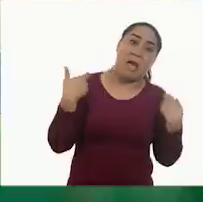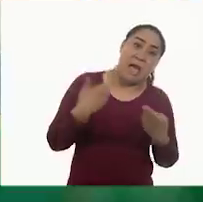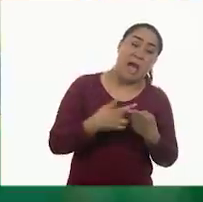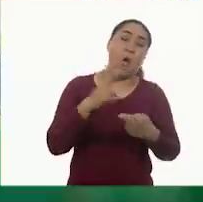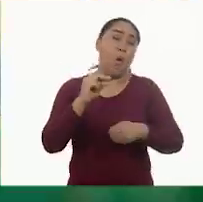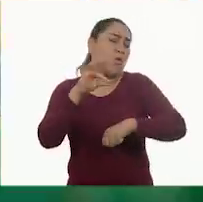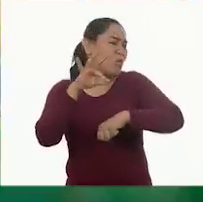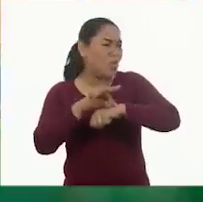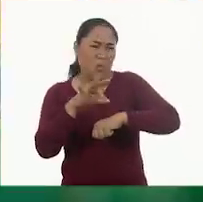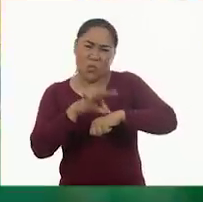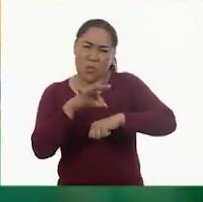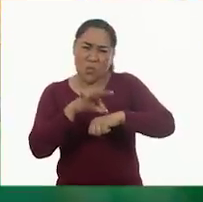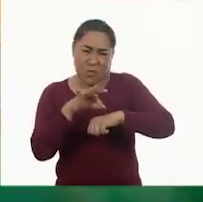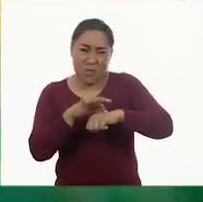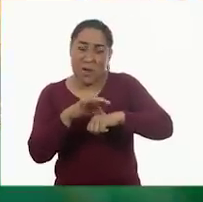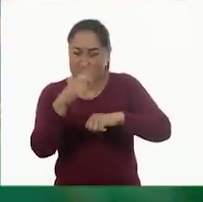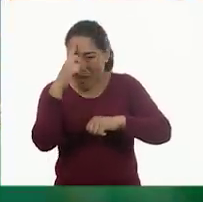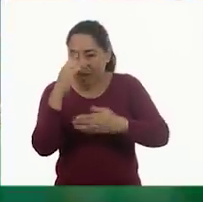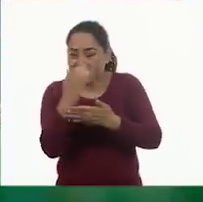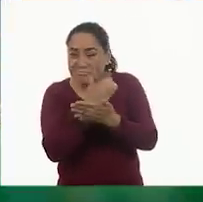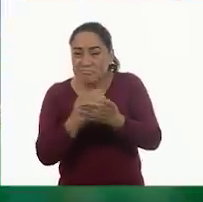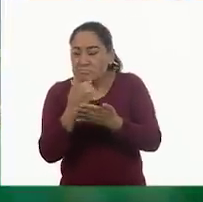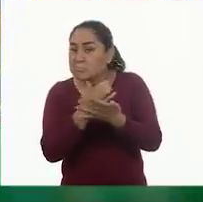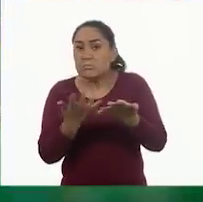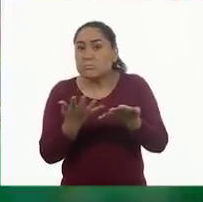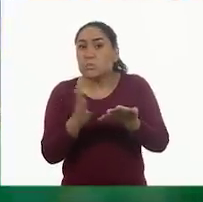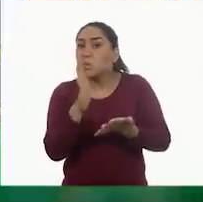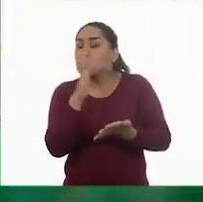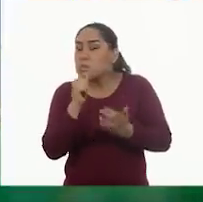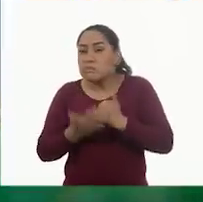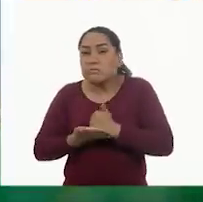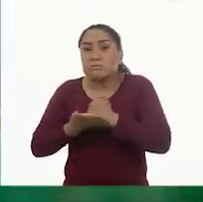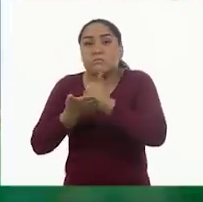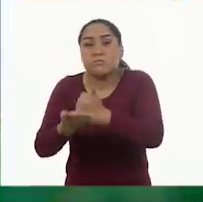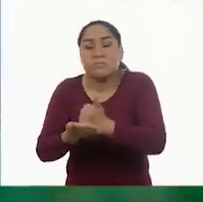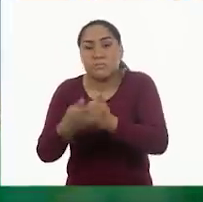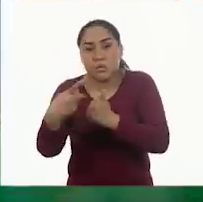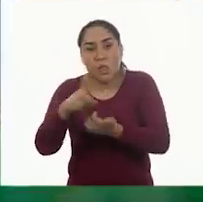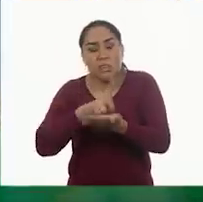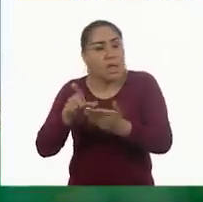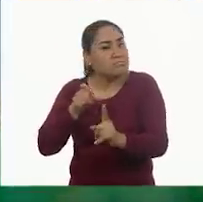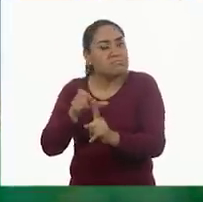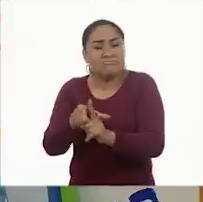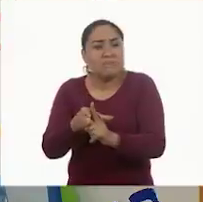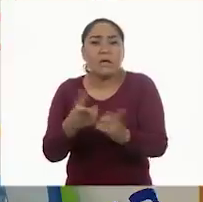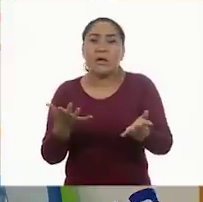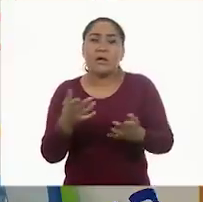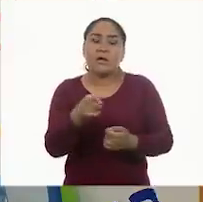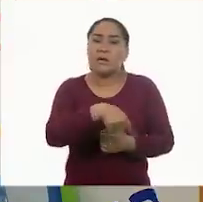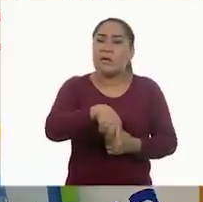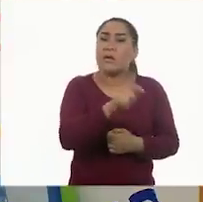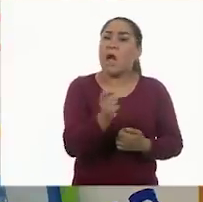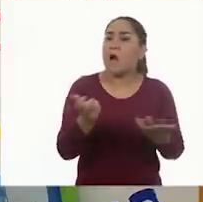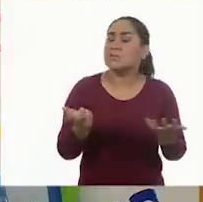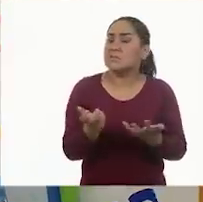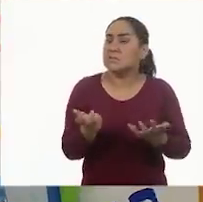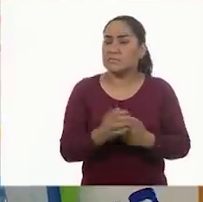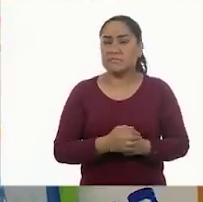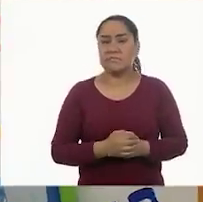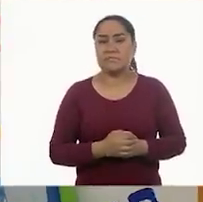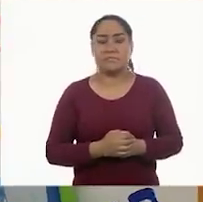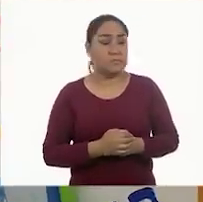médico, inclusive quien nos está tratando, no puedan ayudarnos a proteger nuestros derechos, ¿qué tendríamos que hacer? ¿Ustedes